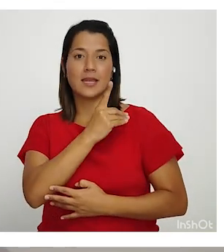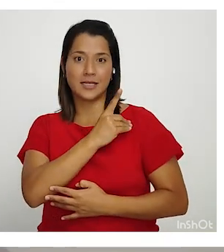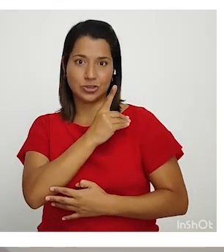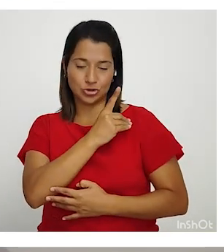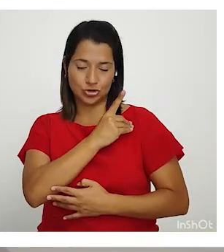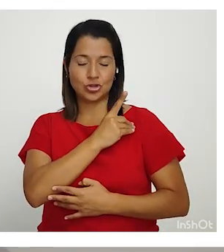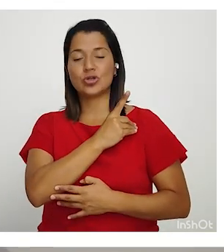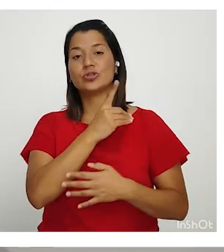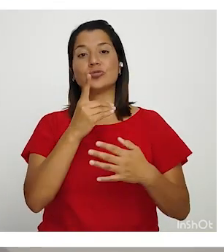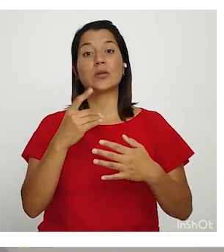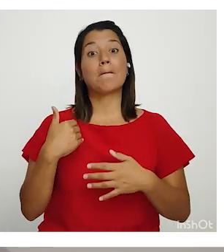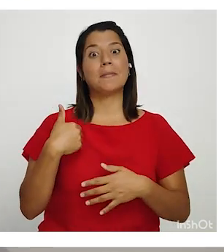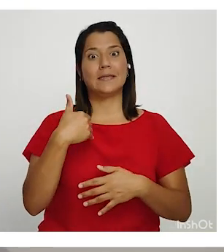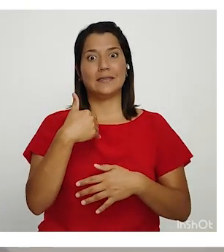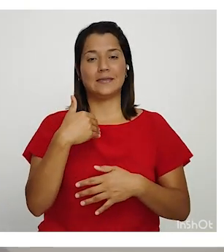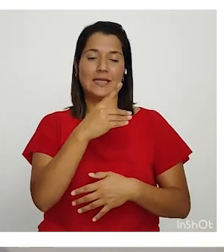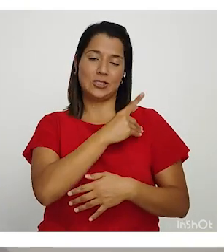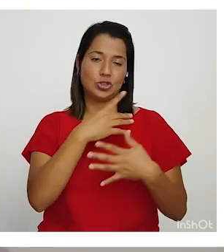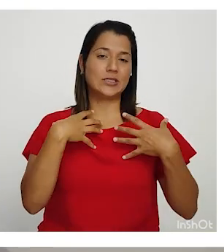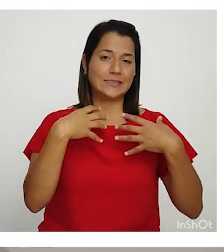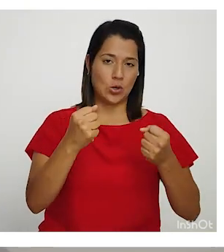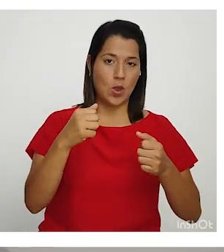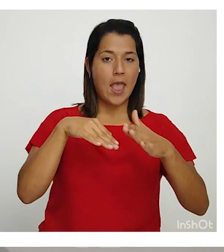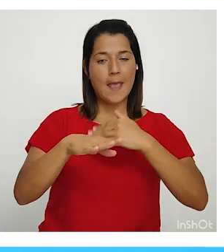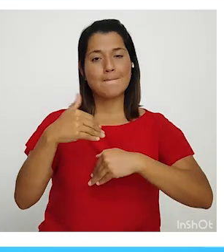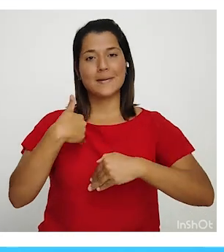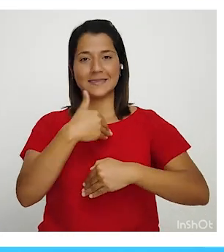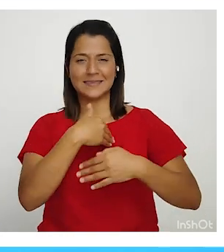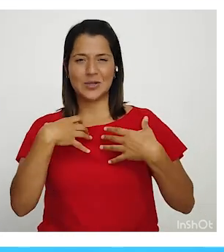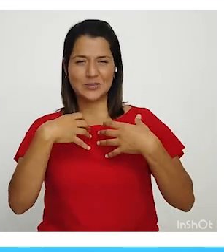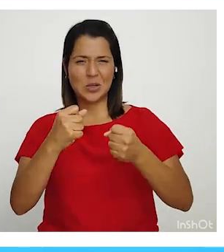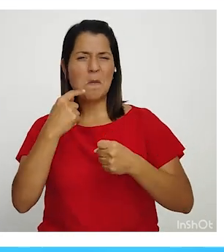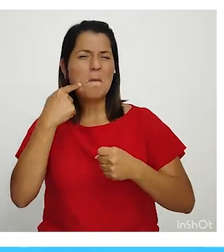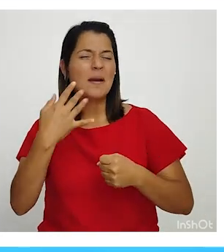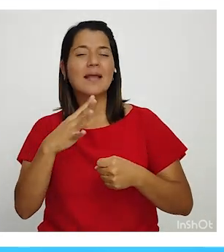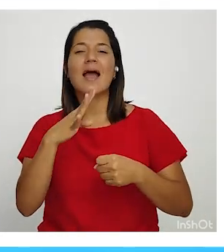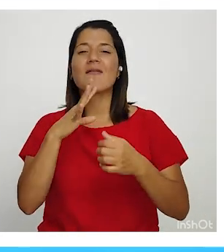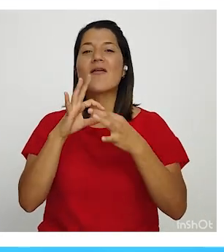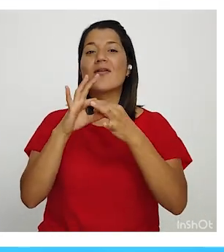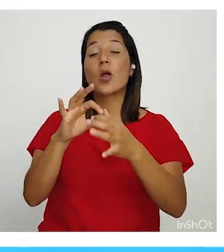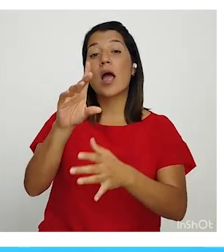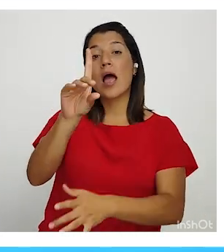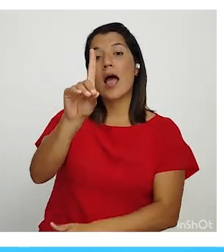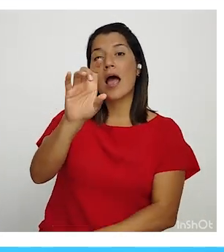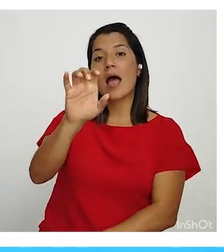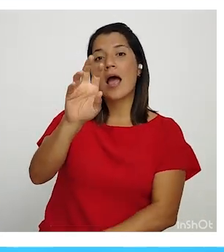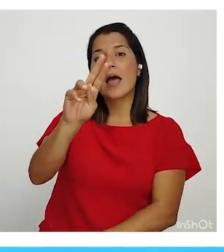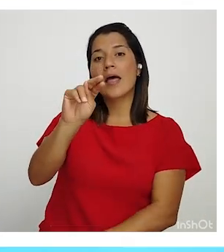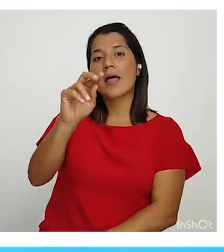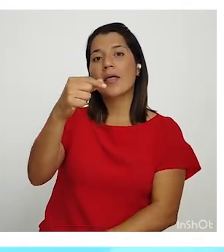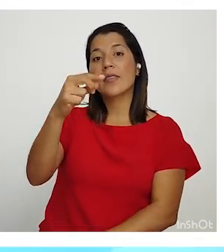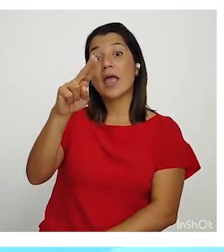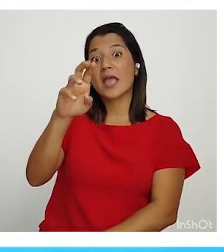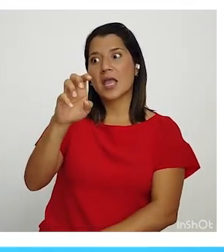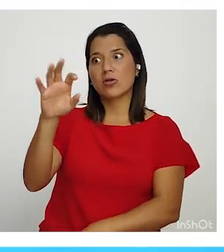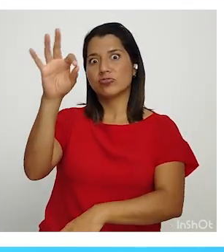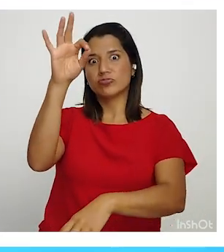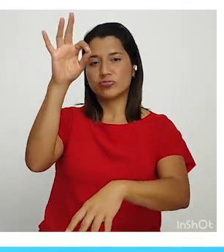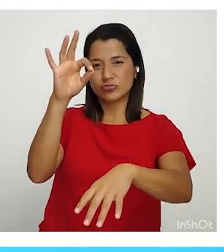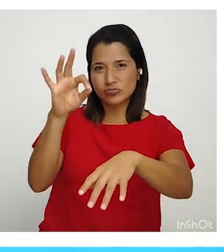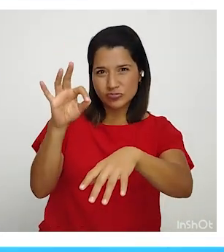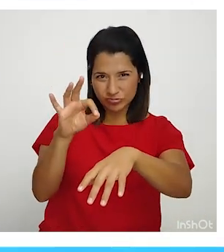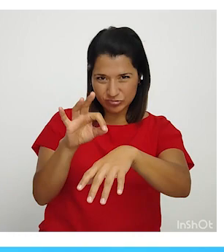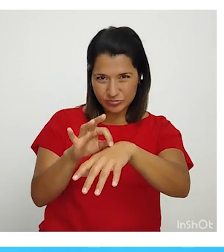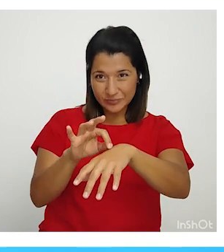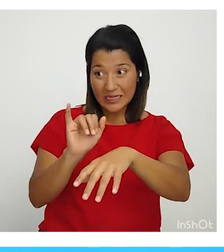Salud para hablarnos un poco sobre el dengue, un tema que nos ha venido preocupando mucho a los costarricenses porque